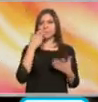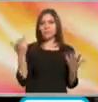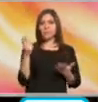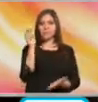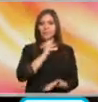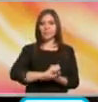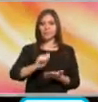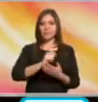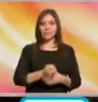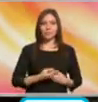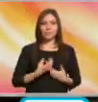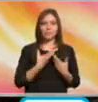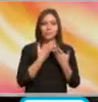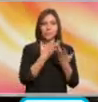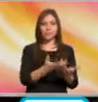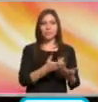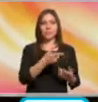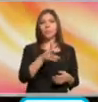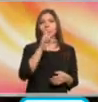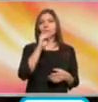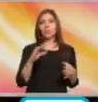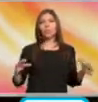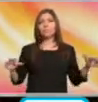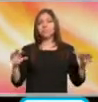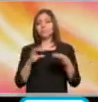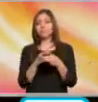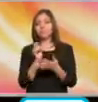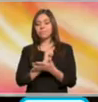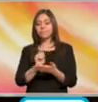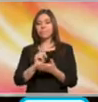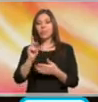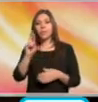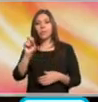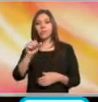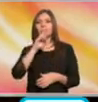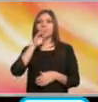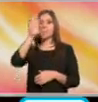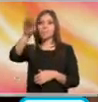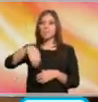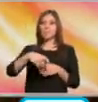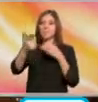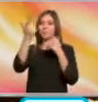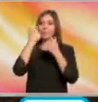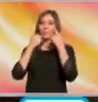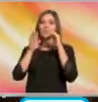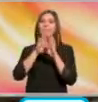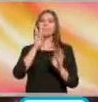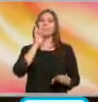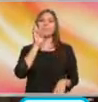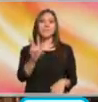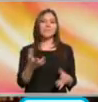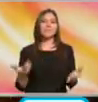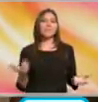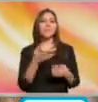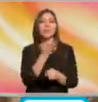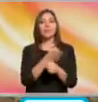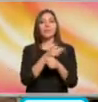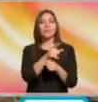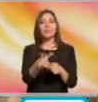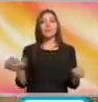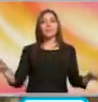no te juntes con la prosa, mejor ven y llórale como la béisbol. Y está